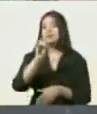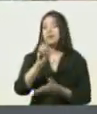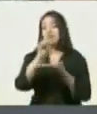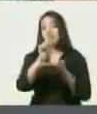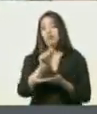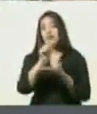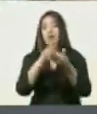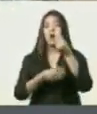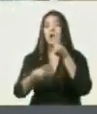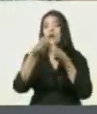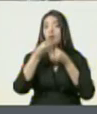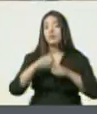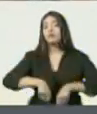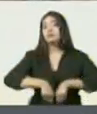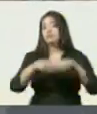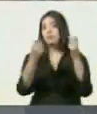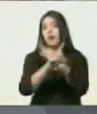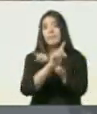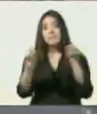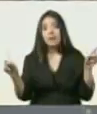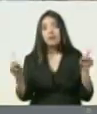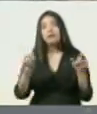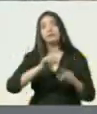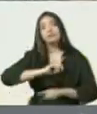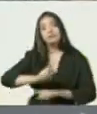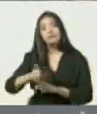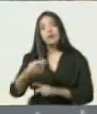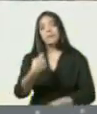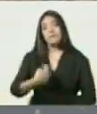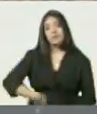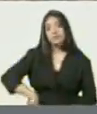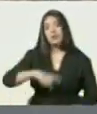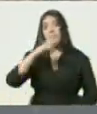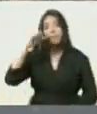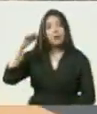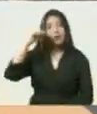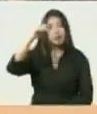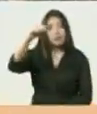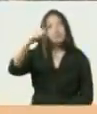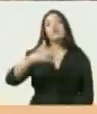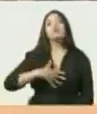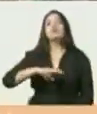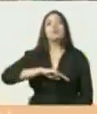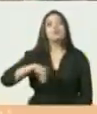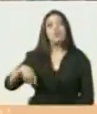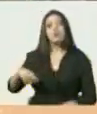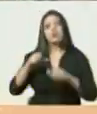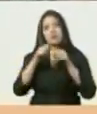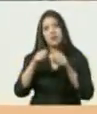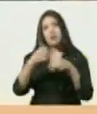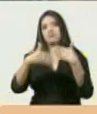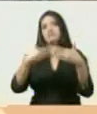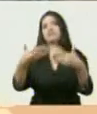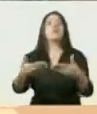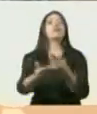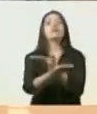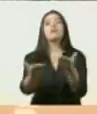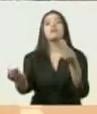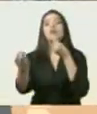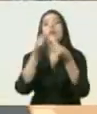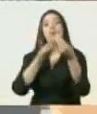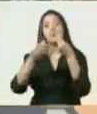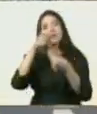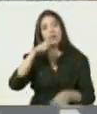de alimentos fueron destruidas. Pero por instrucciones, bueno, de nuestro presidente Nicolás Maduro, nosotros seguiremos avanzando, seguiremos llevando el alimento al